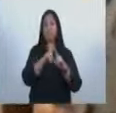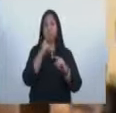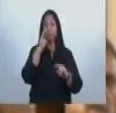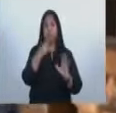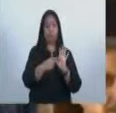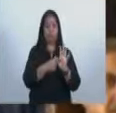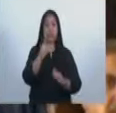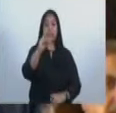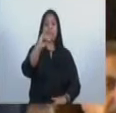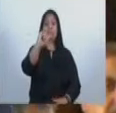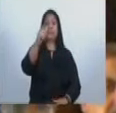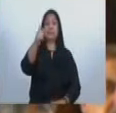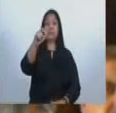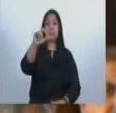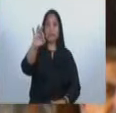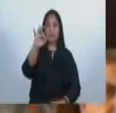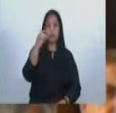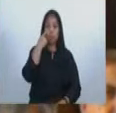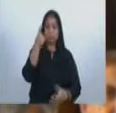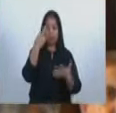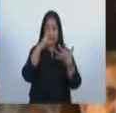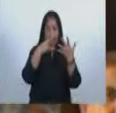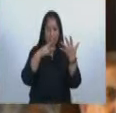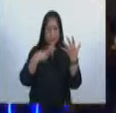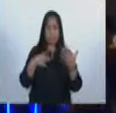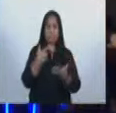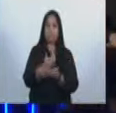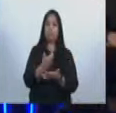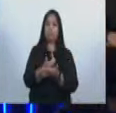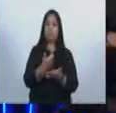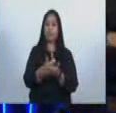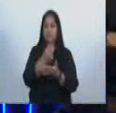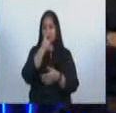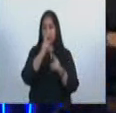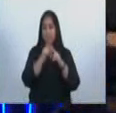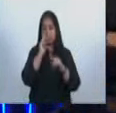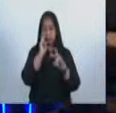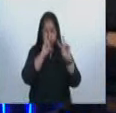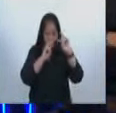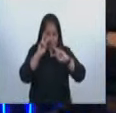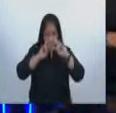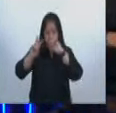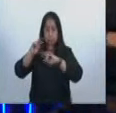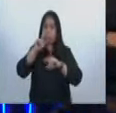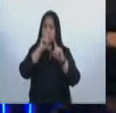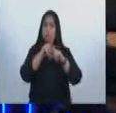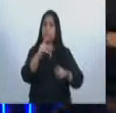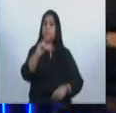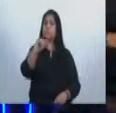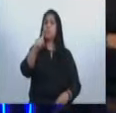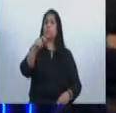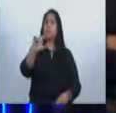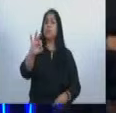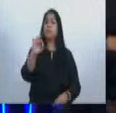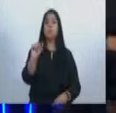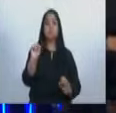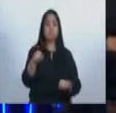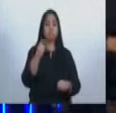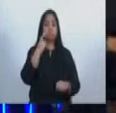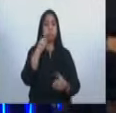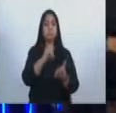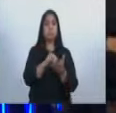decoo hacer una revisión de los precios y además efectivamente la adco tuvo la capacidad